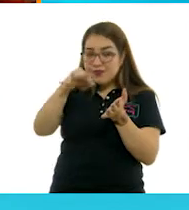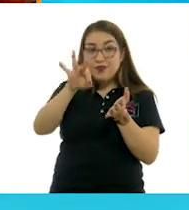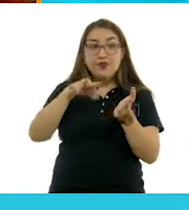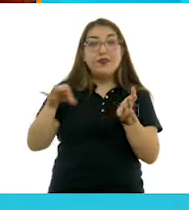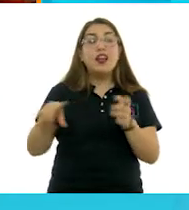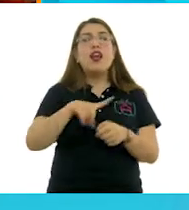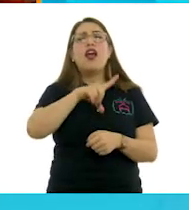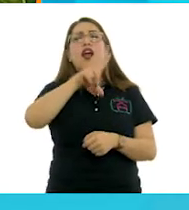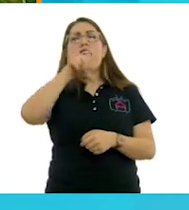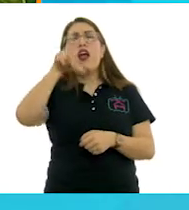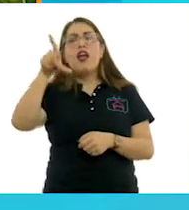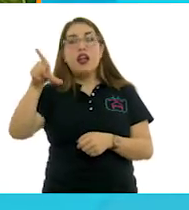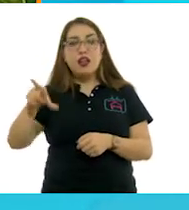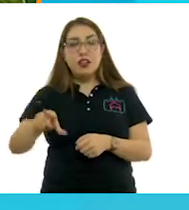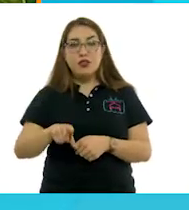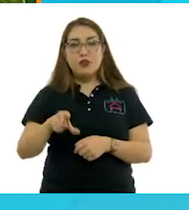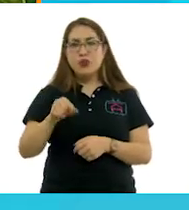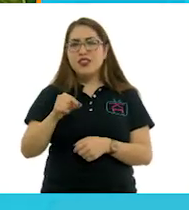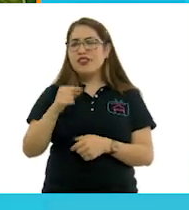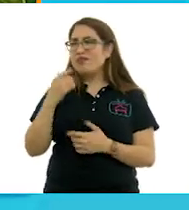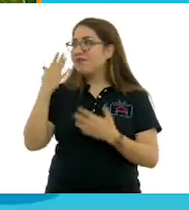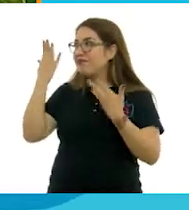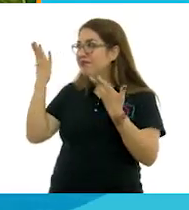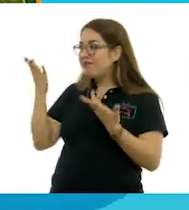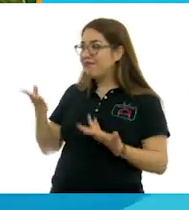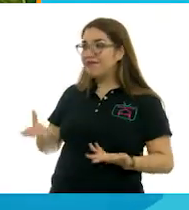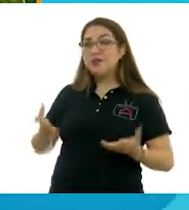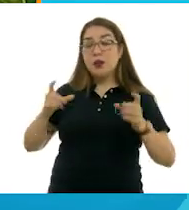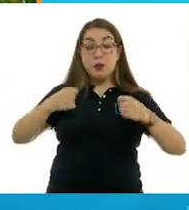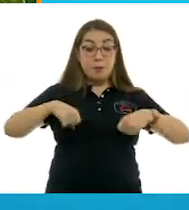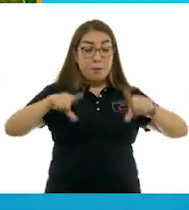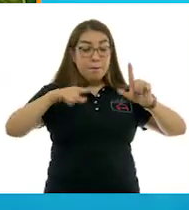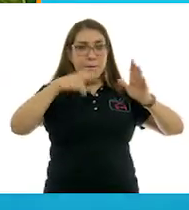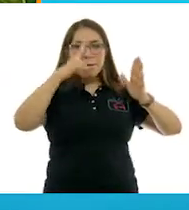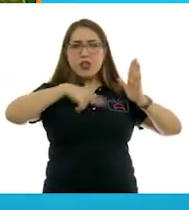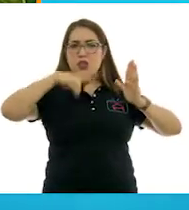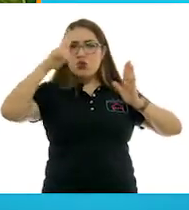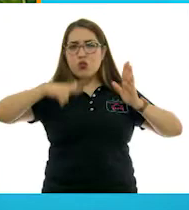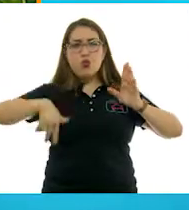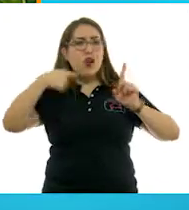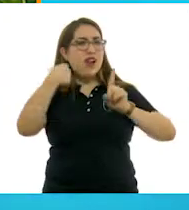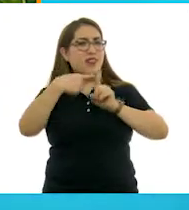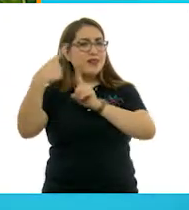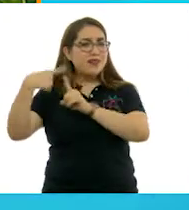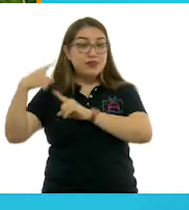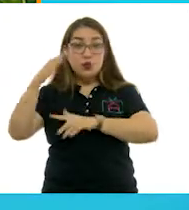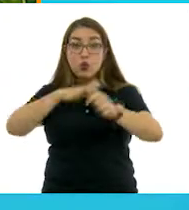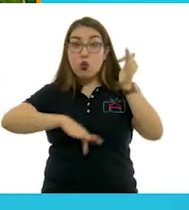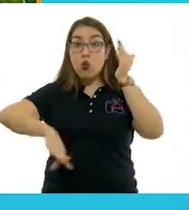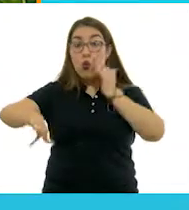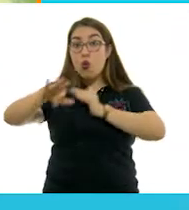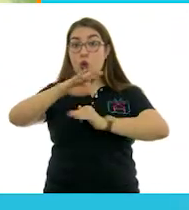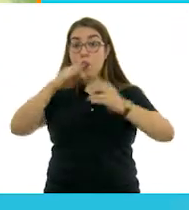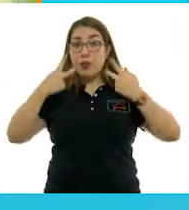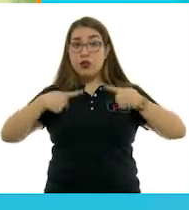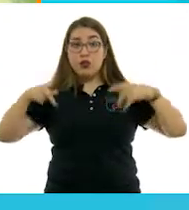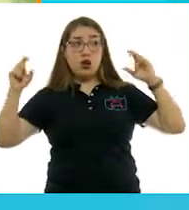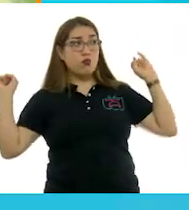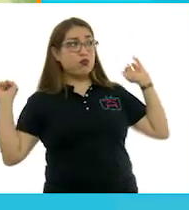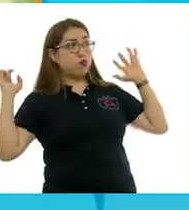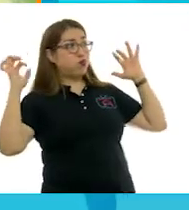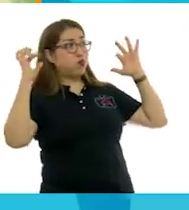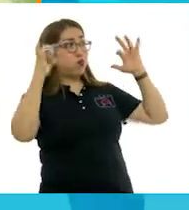Luego, en curvas sin fin. Así fue como nacieron mis pinturas, que todo el mundo puede venir y disfrutar